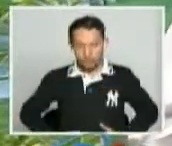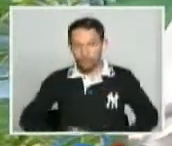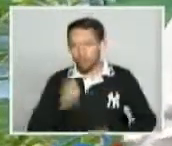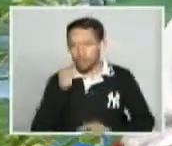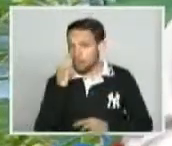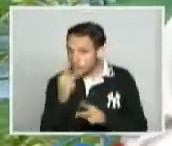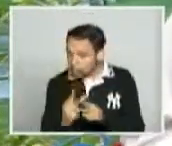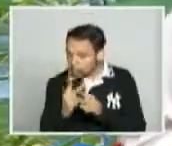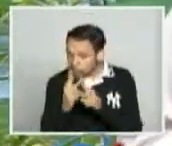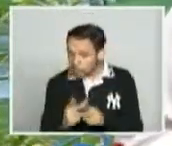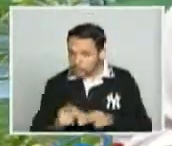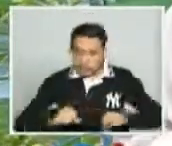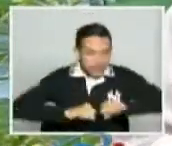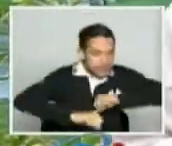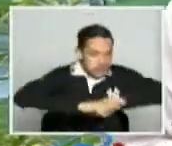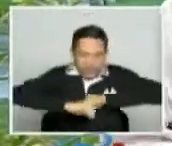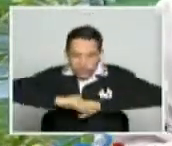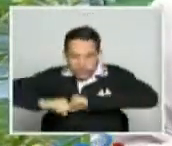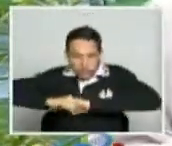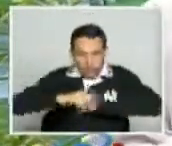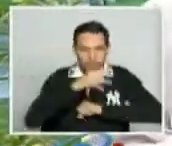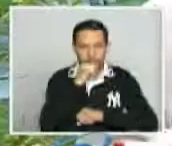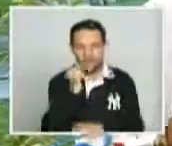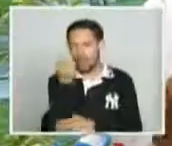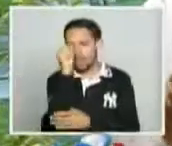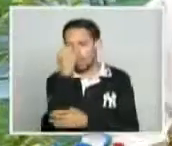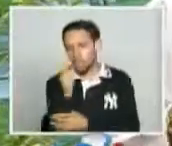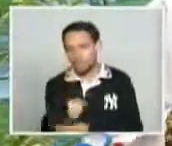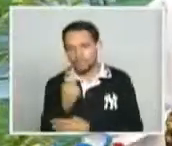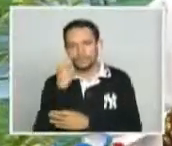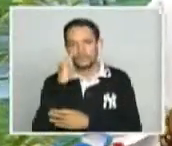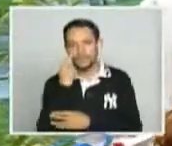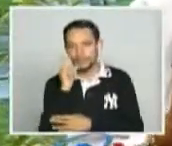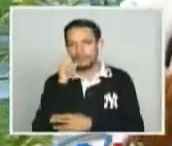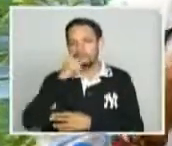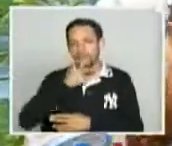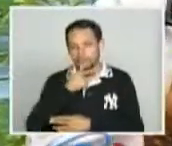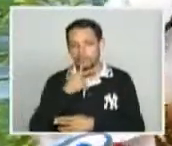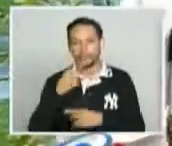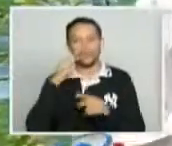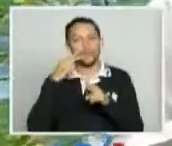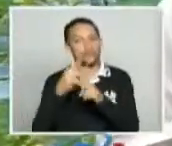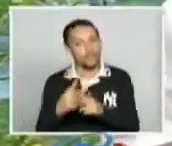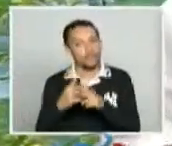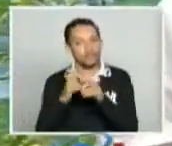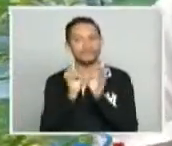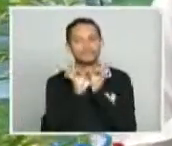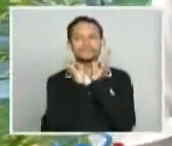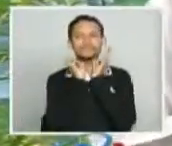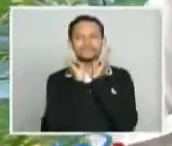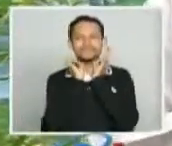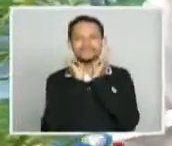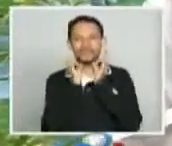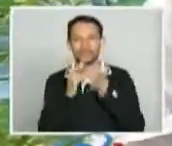esté sin energía, que esté decaída, hay que hacer un examen de tiroides. Yo no entiendo por